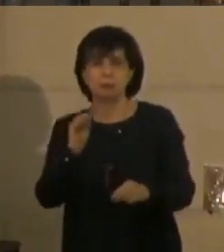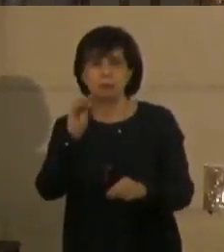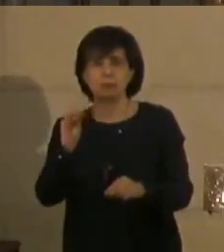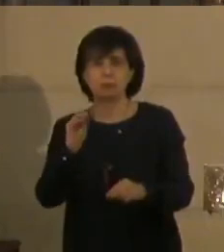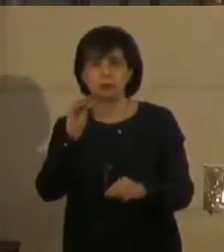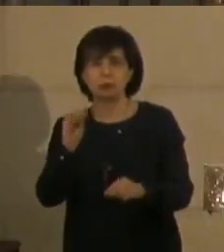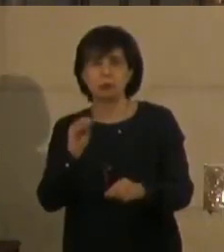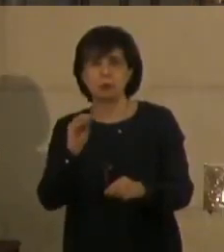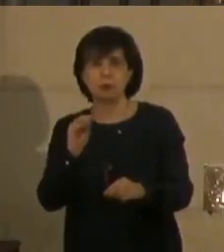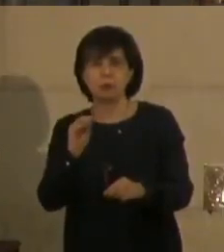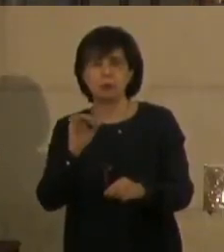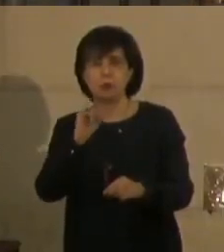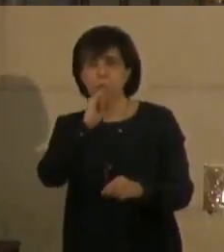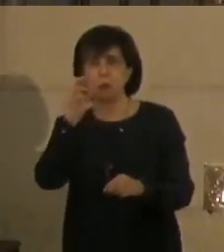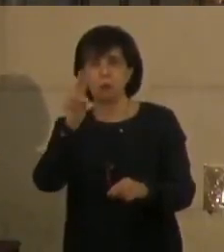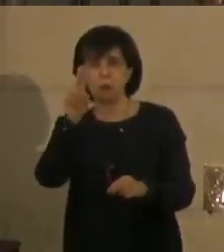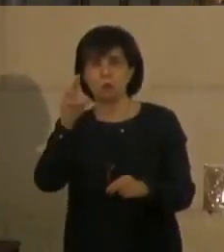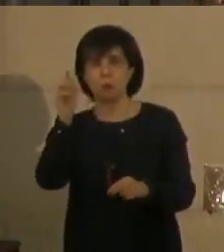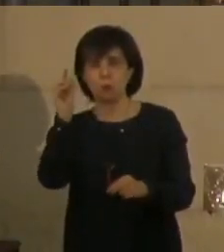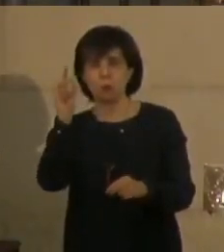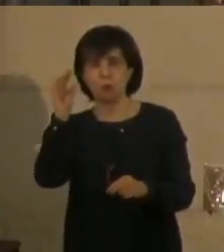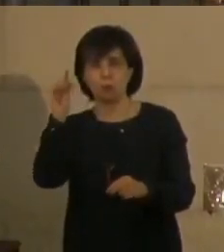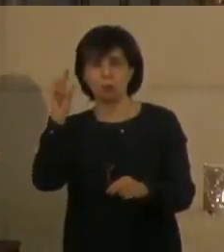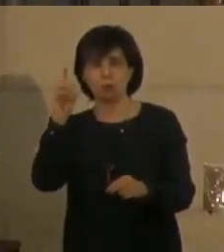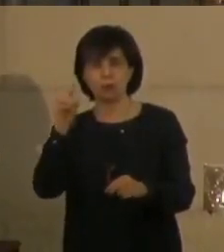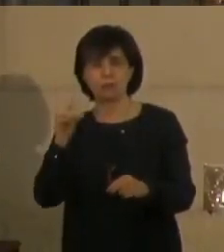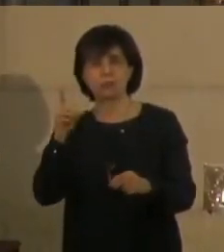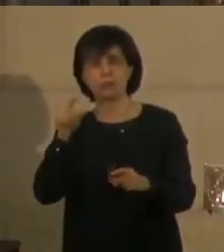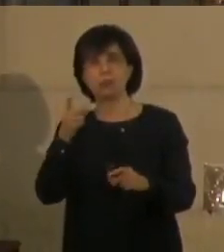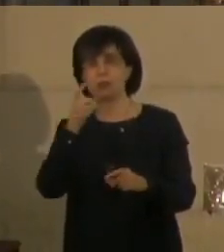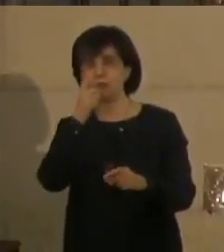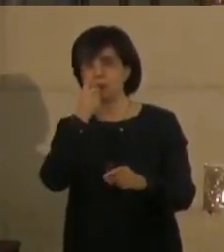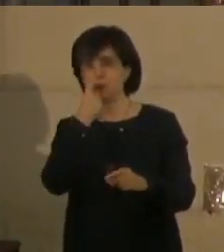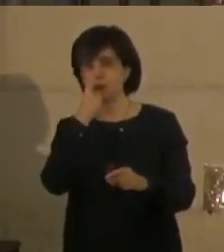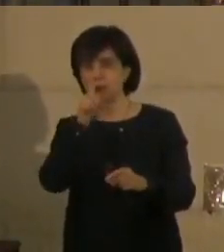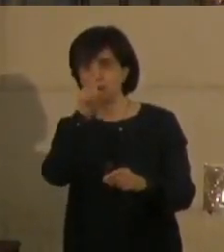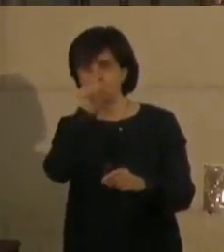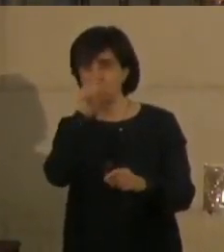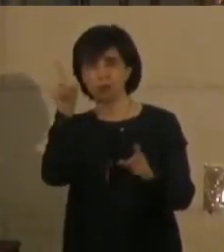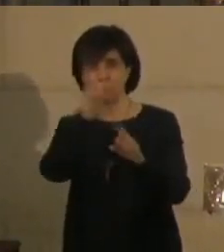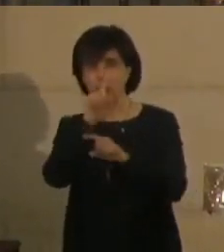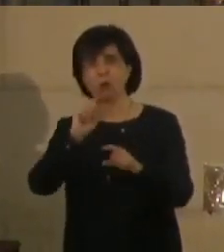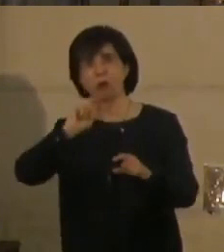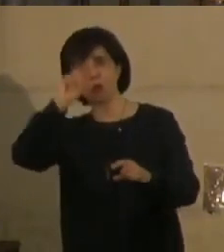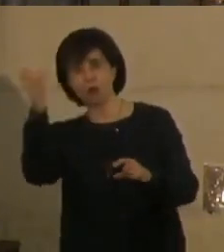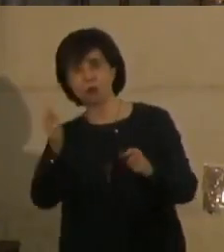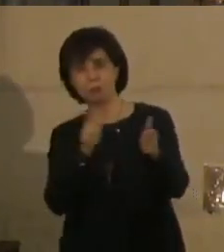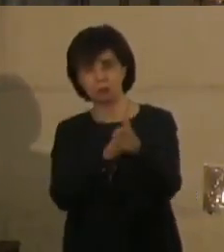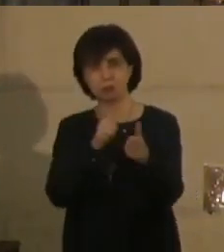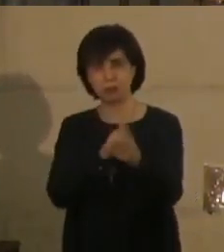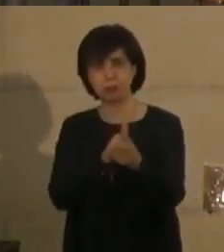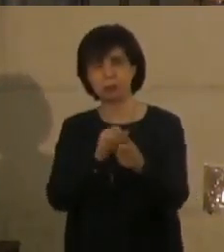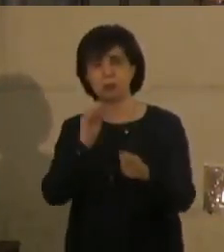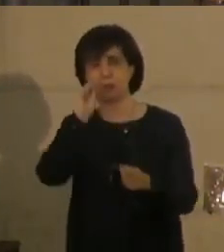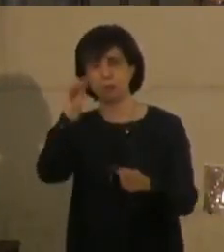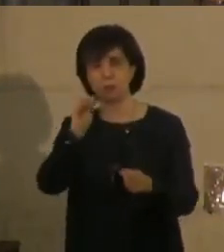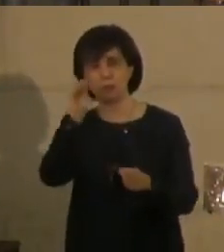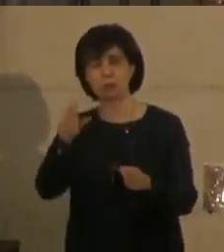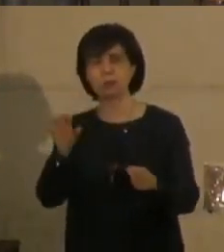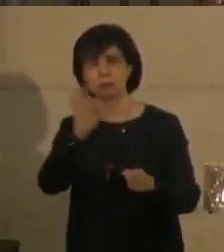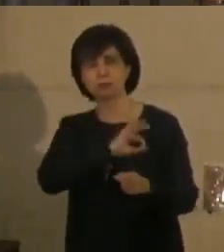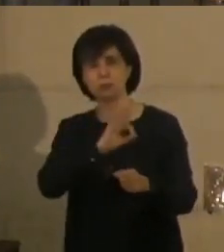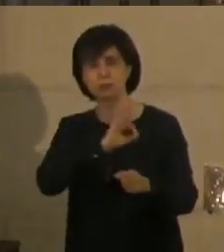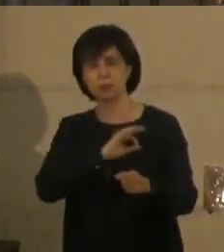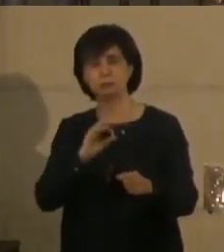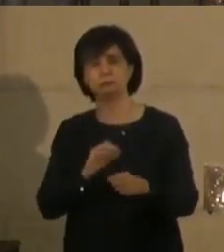Le preguntó Judas al Señor, no el Iscariote, el otro apóstol. Le pregunta